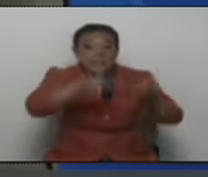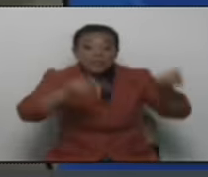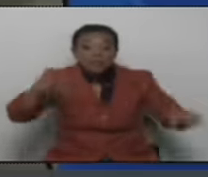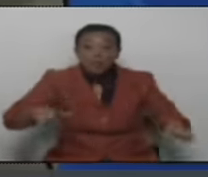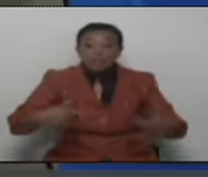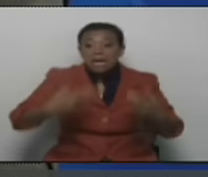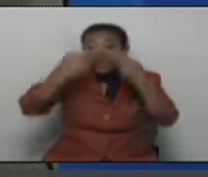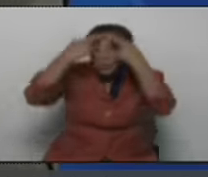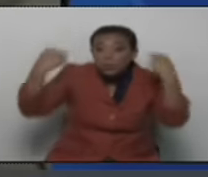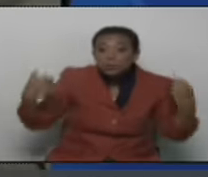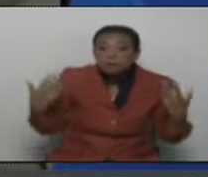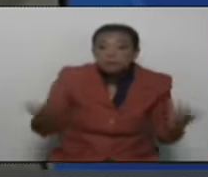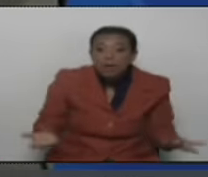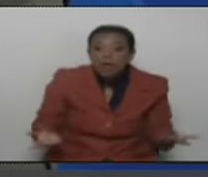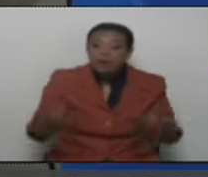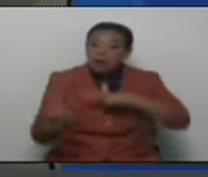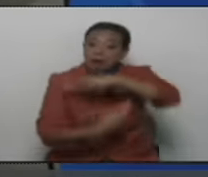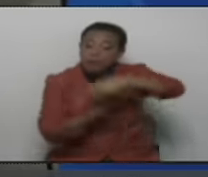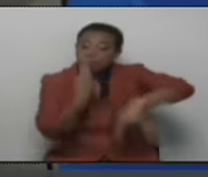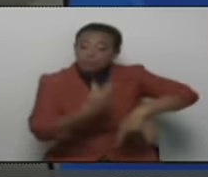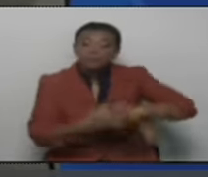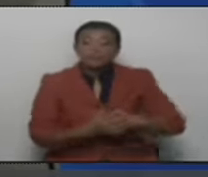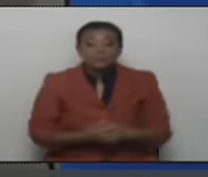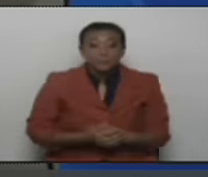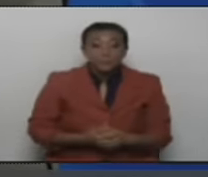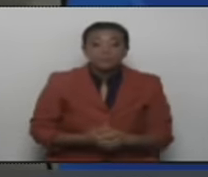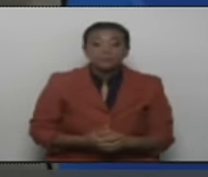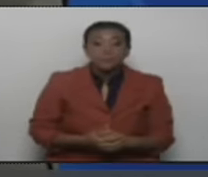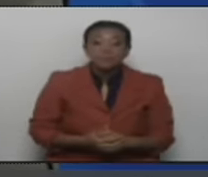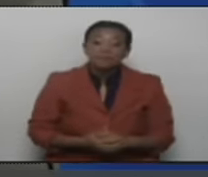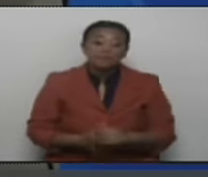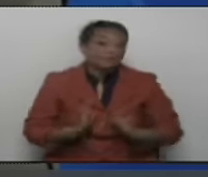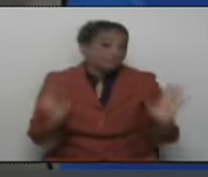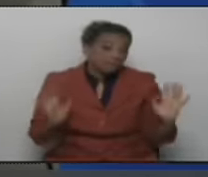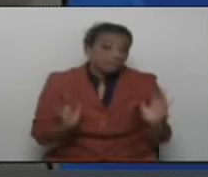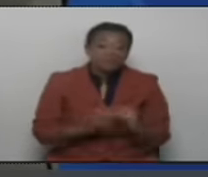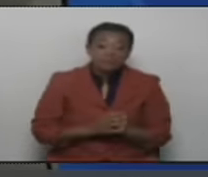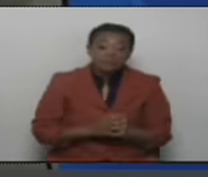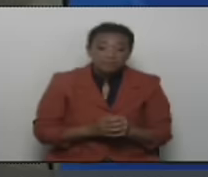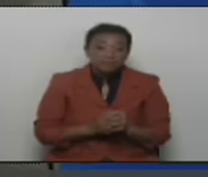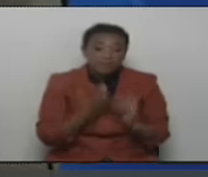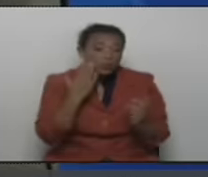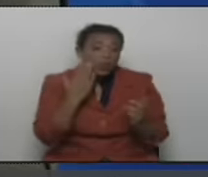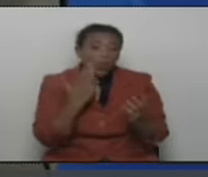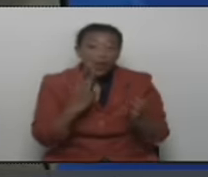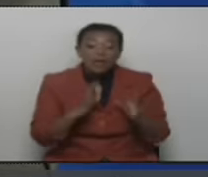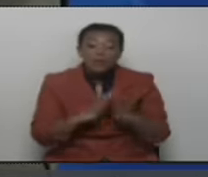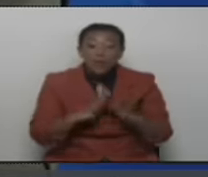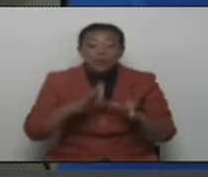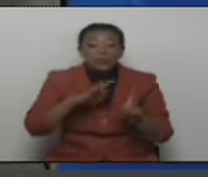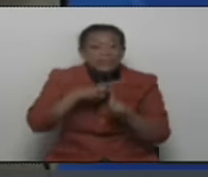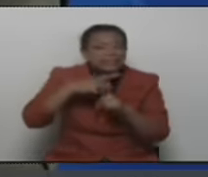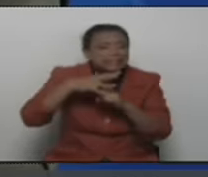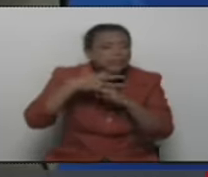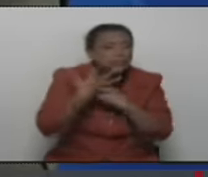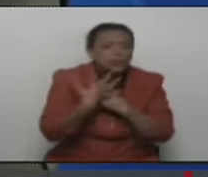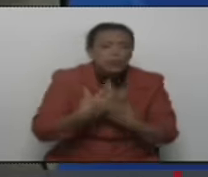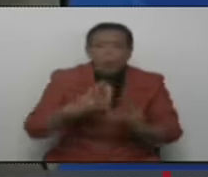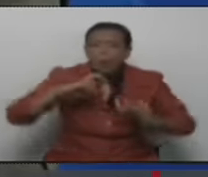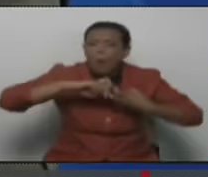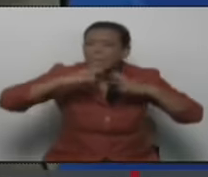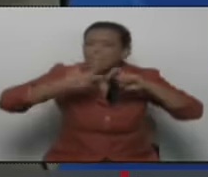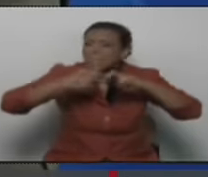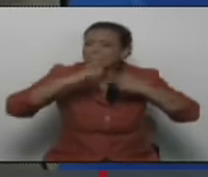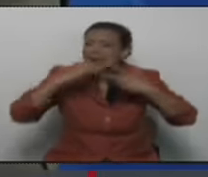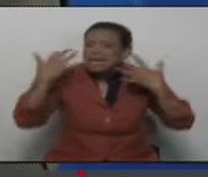militares de la Revolución Bolivariana. Así que es toda una trama que yo podría